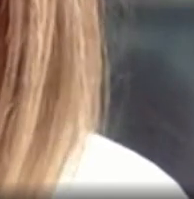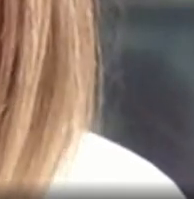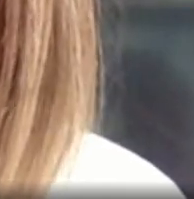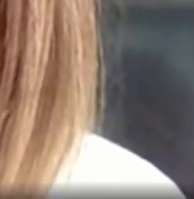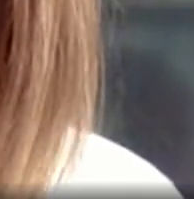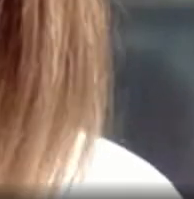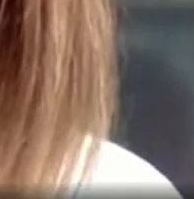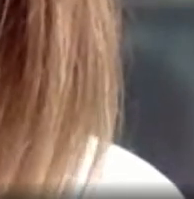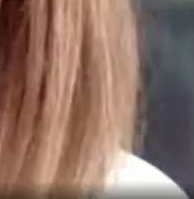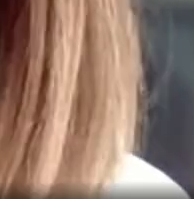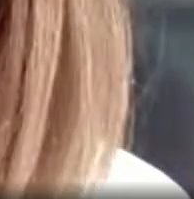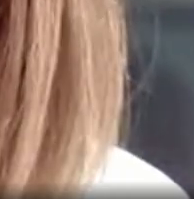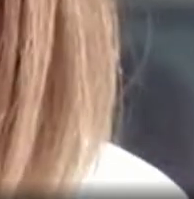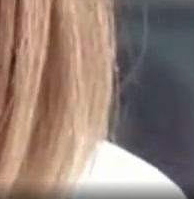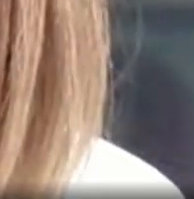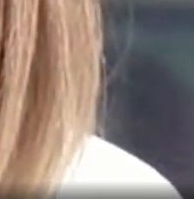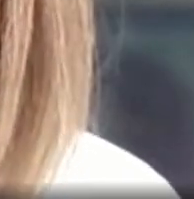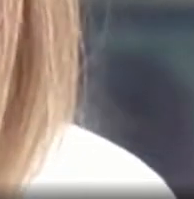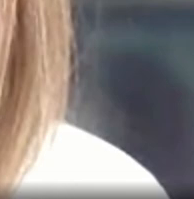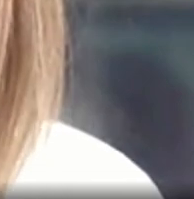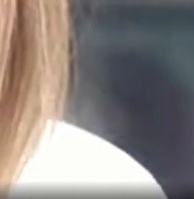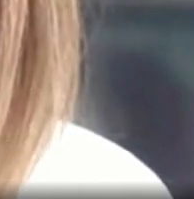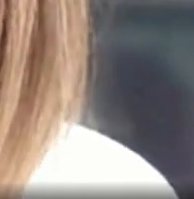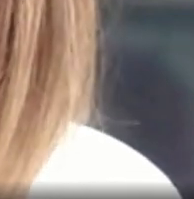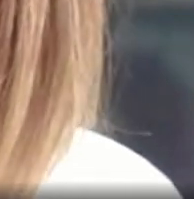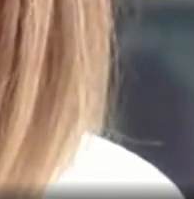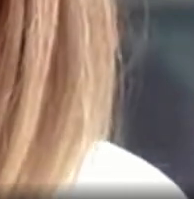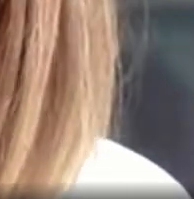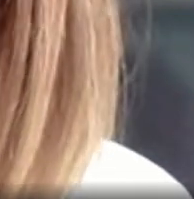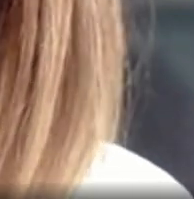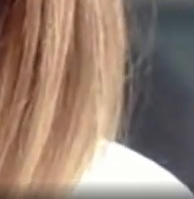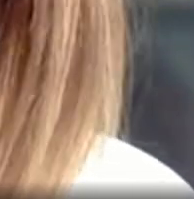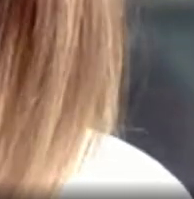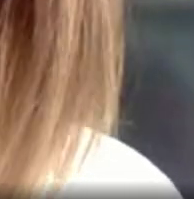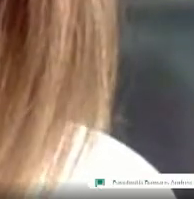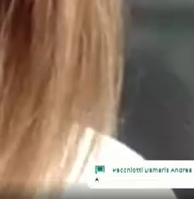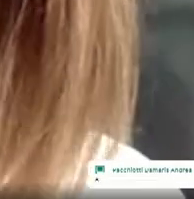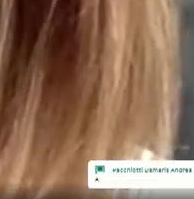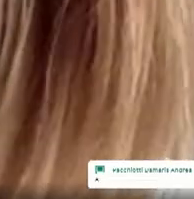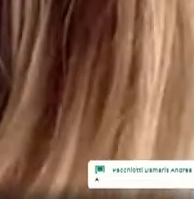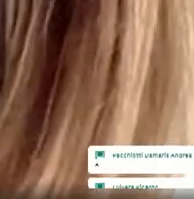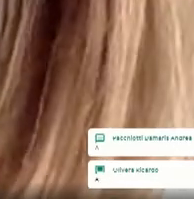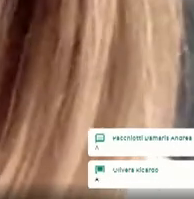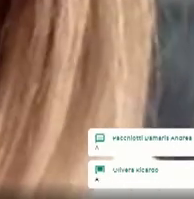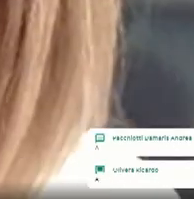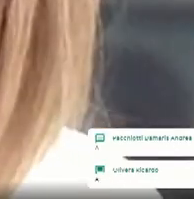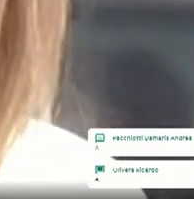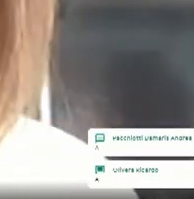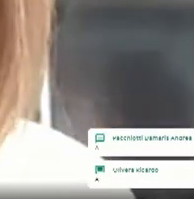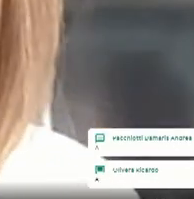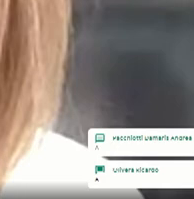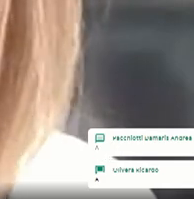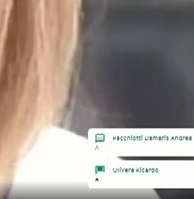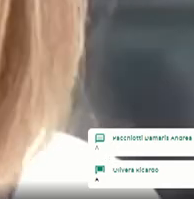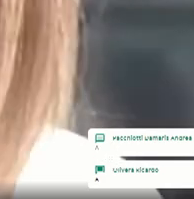manifestarse por una mejora salarial por eso quería explicar por qué desde este bloque no nos adherimos